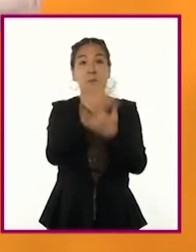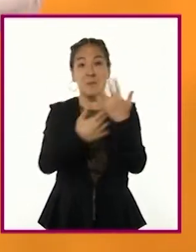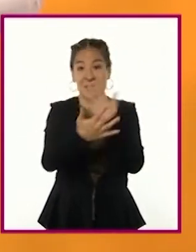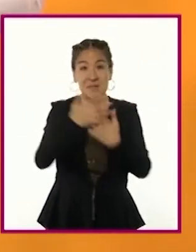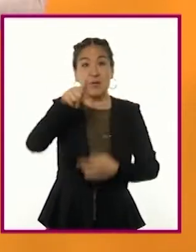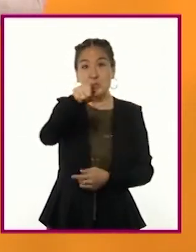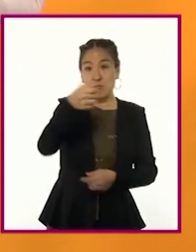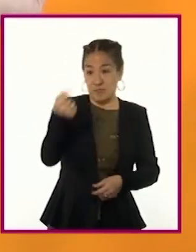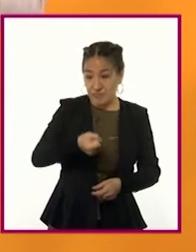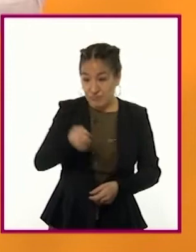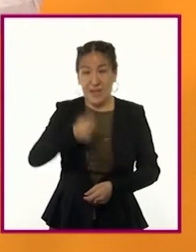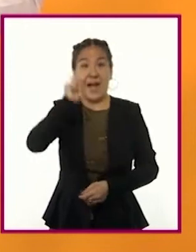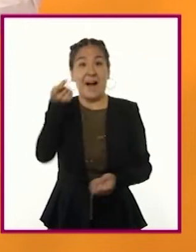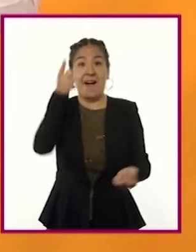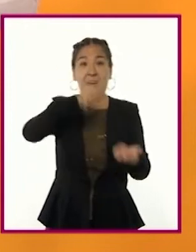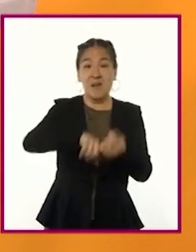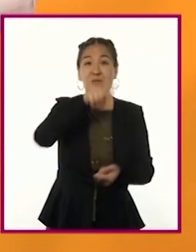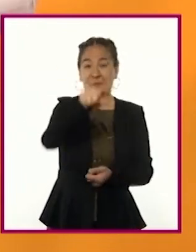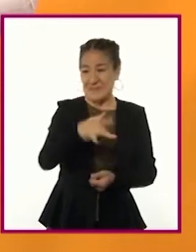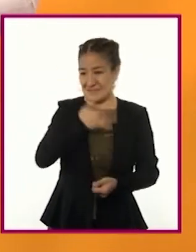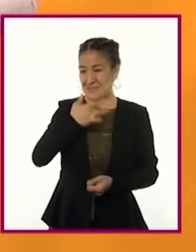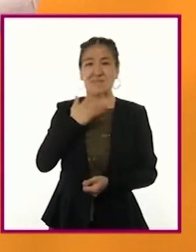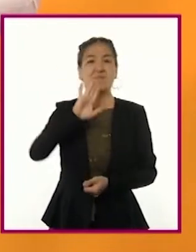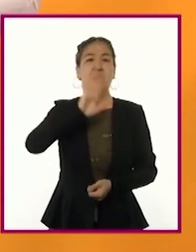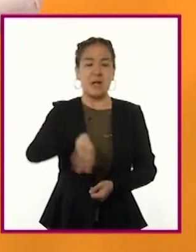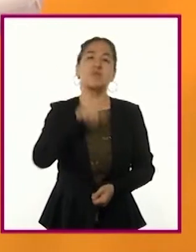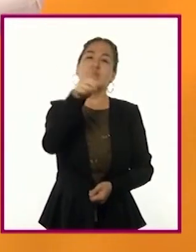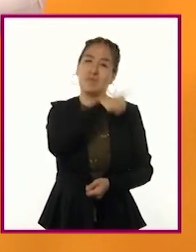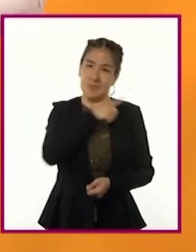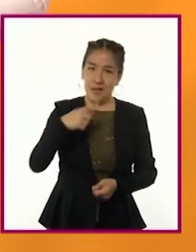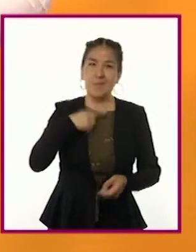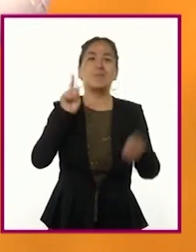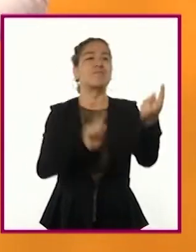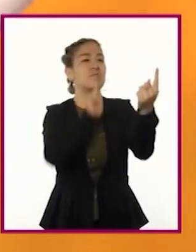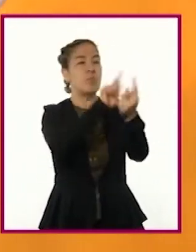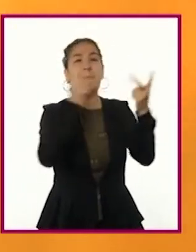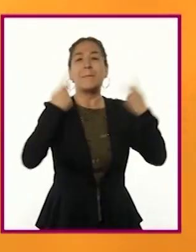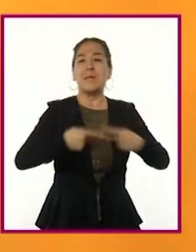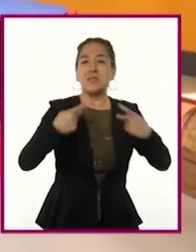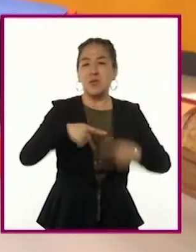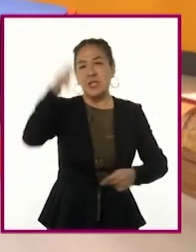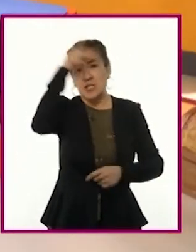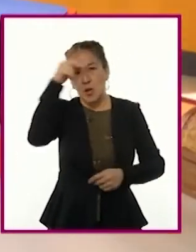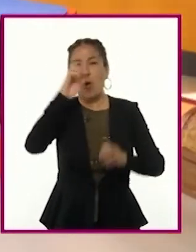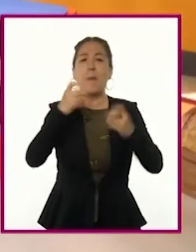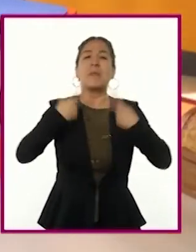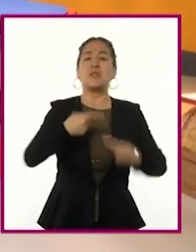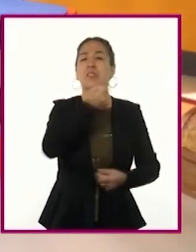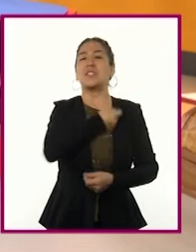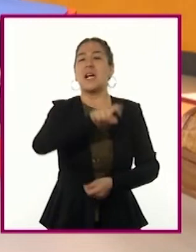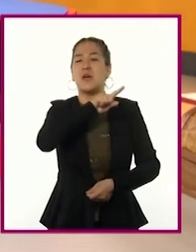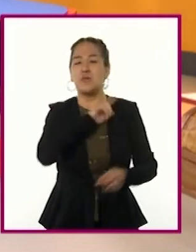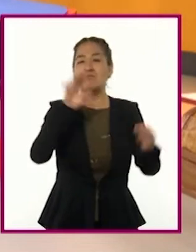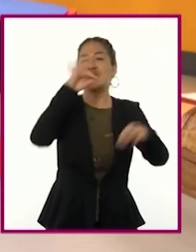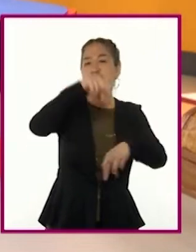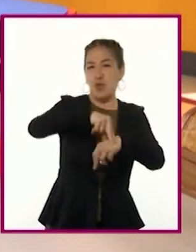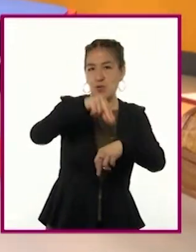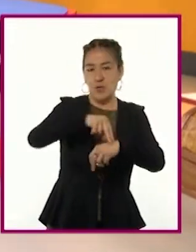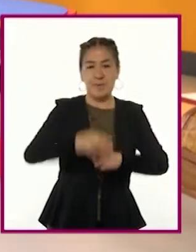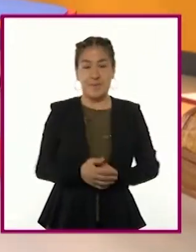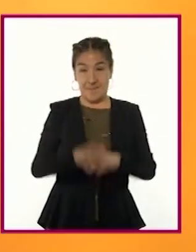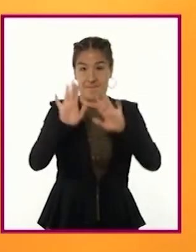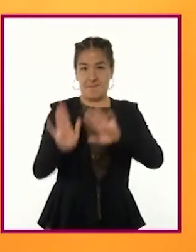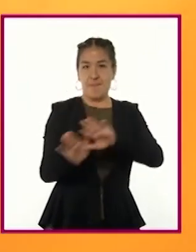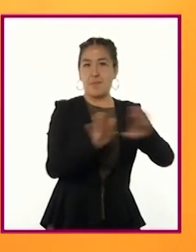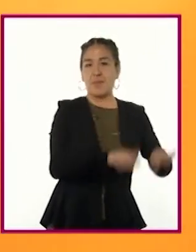afectando negativamente en tus actividades diarias, te convendría hablar con un profesional de la salud. Muy contrario a lo